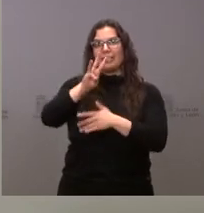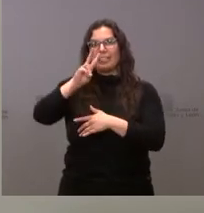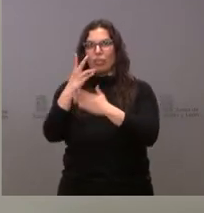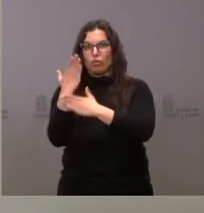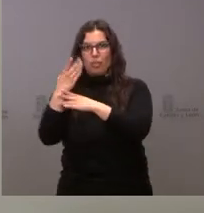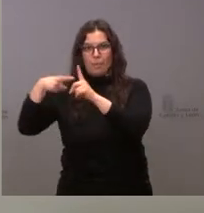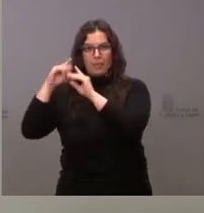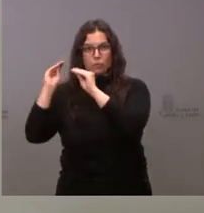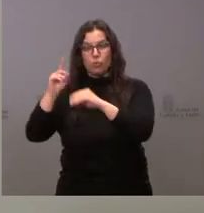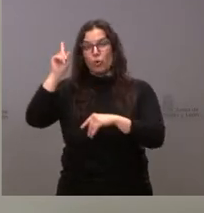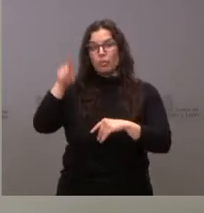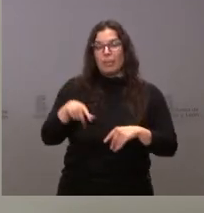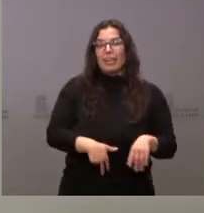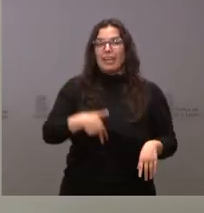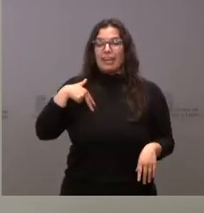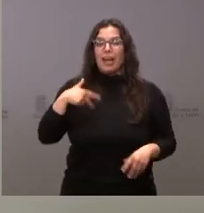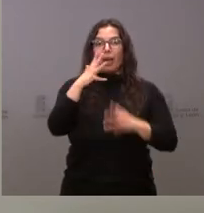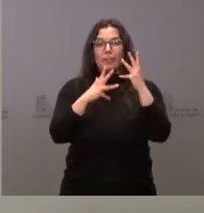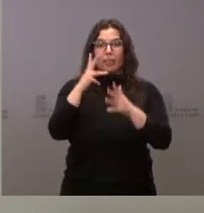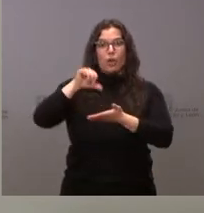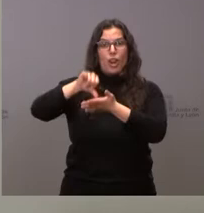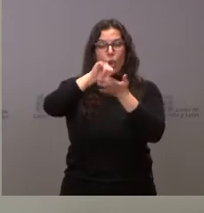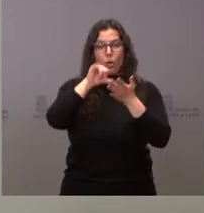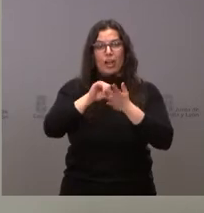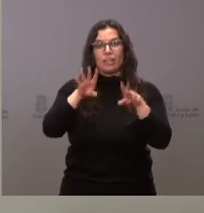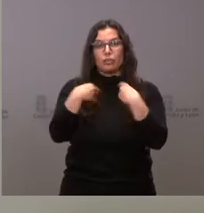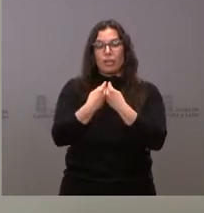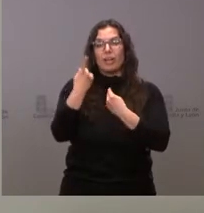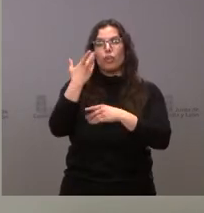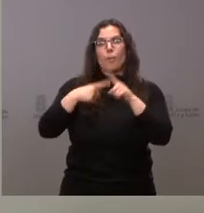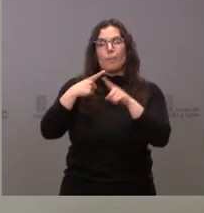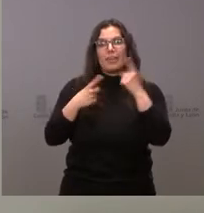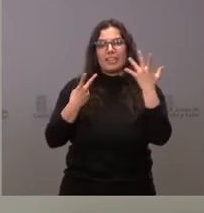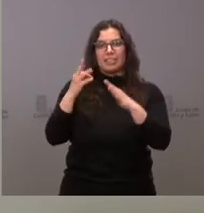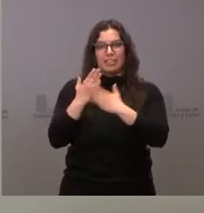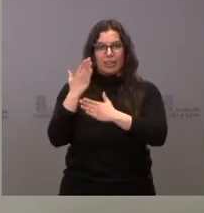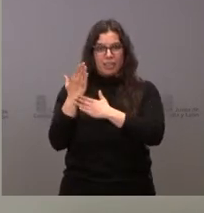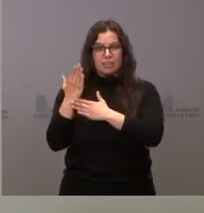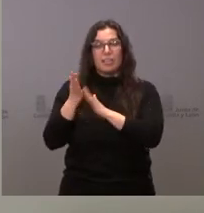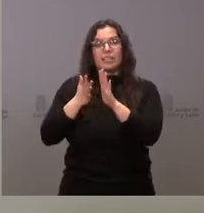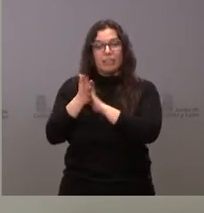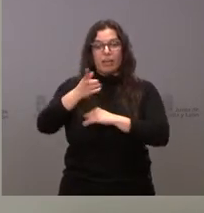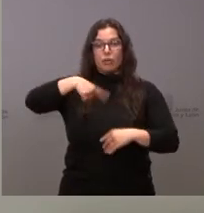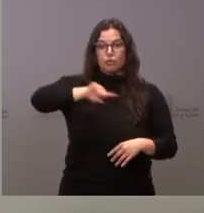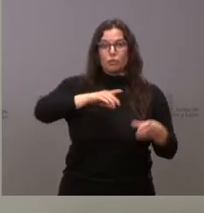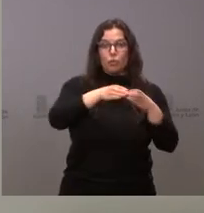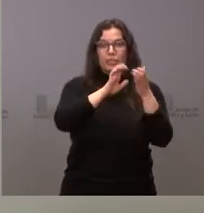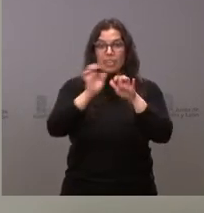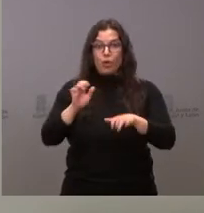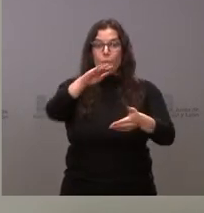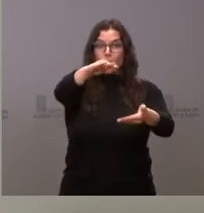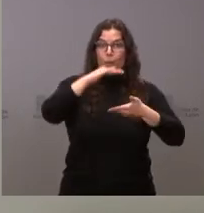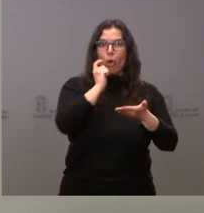el conjunto de las administraciones locales en españa' que son 70 días por tanto la junta de castilla y léon paga a sus proveedores